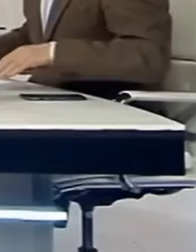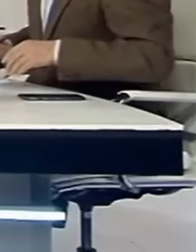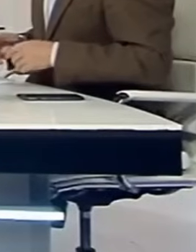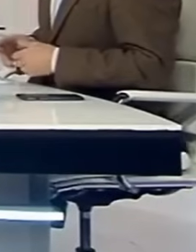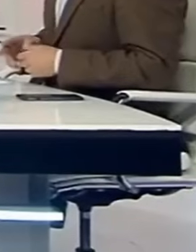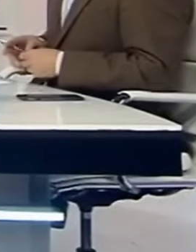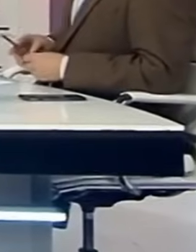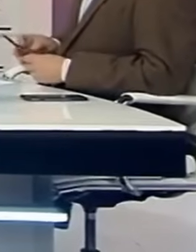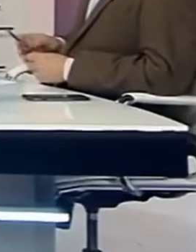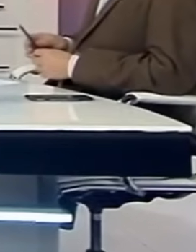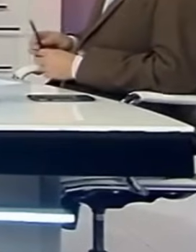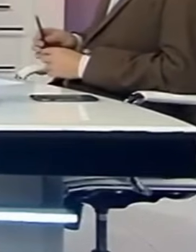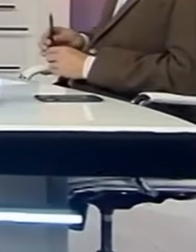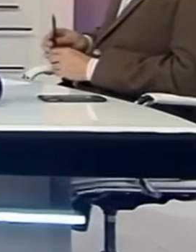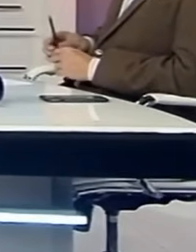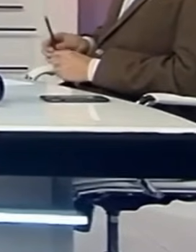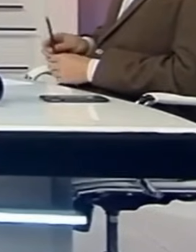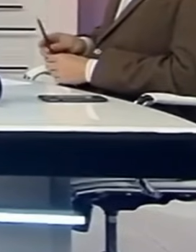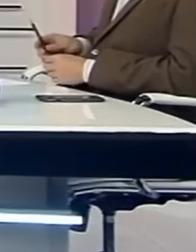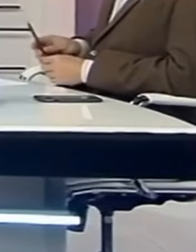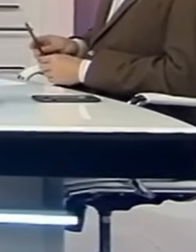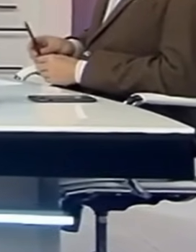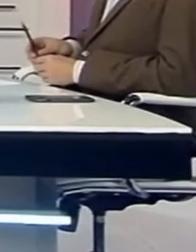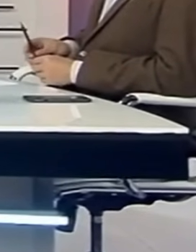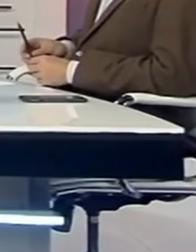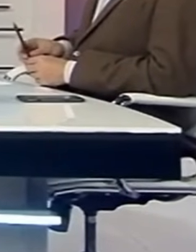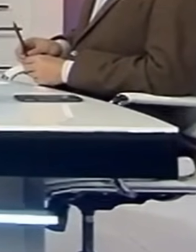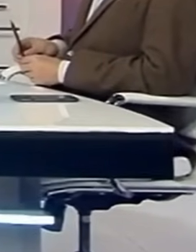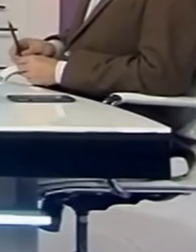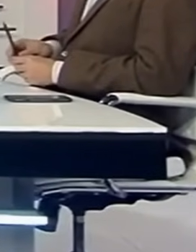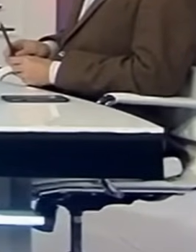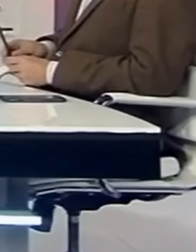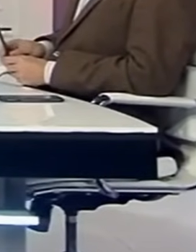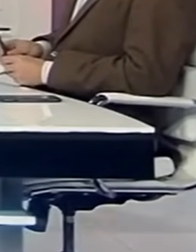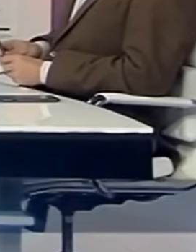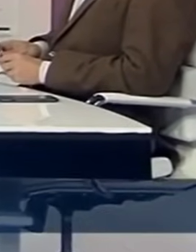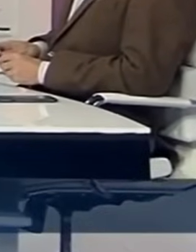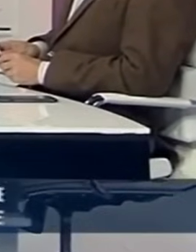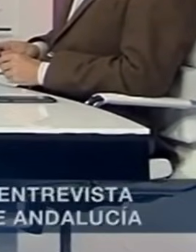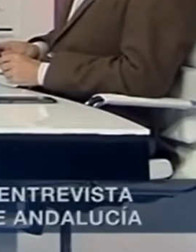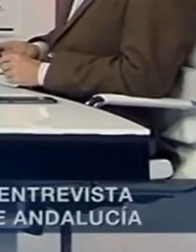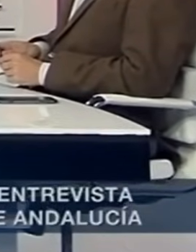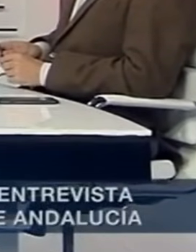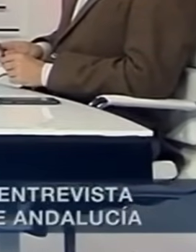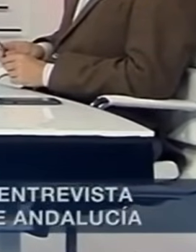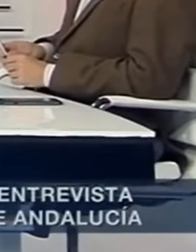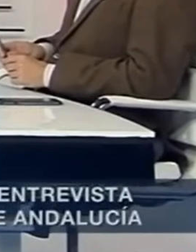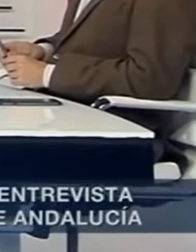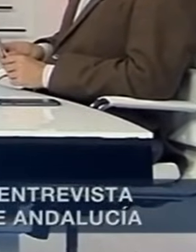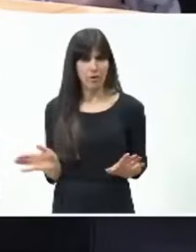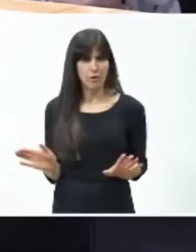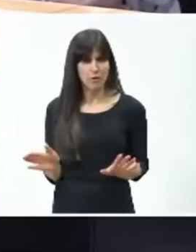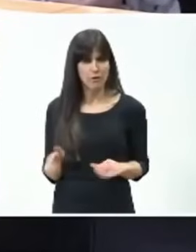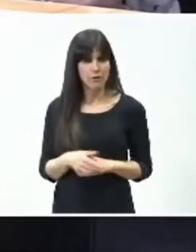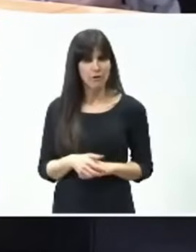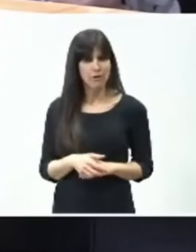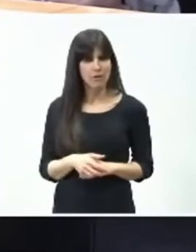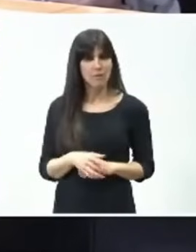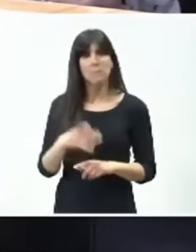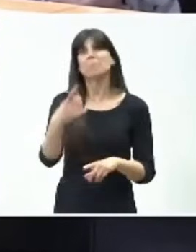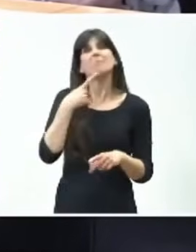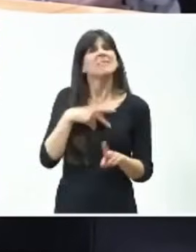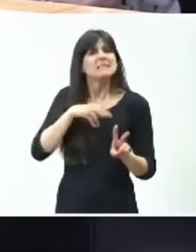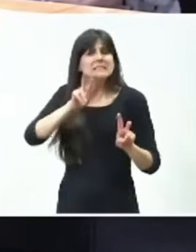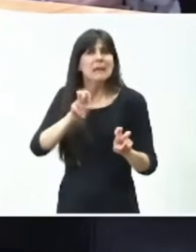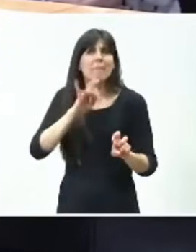y noticias con criterios políticos y no periodísticos. Dejo el enlace para acceder al informe completo aquí abajo en el desplegable de este vídeo. Y me habla usted